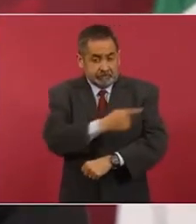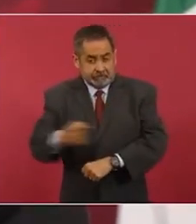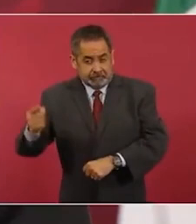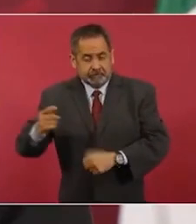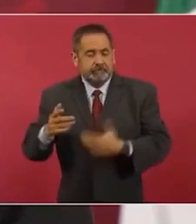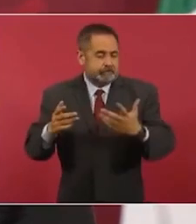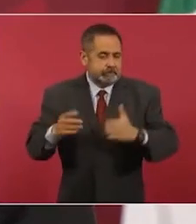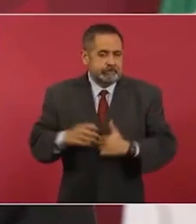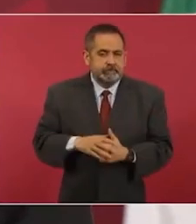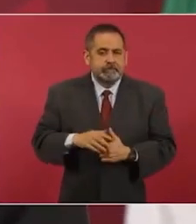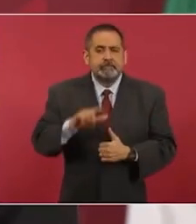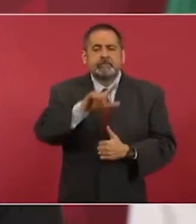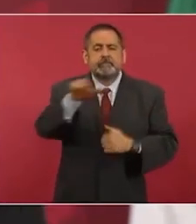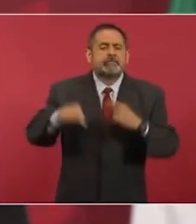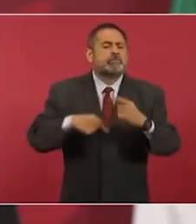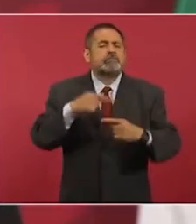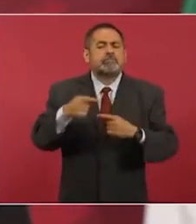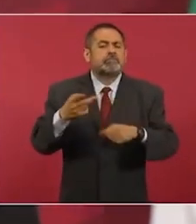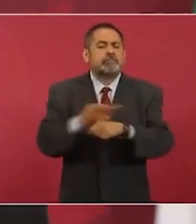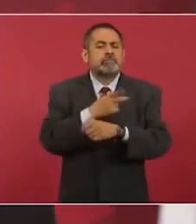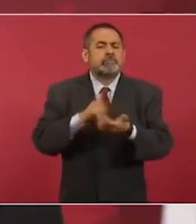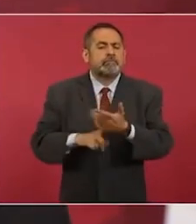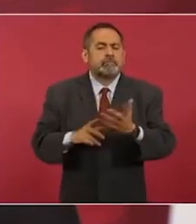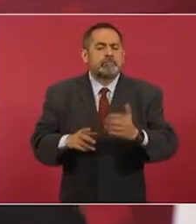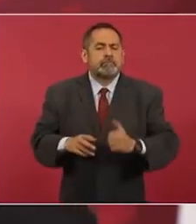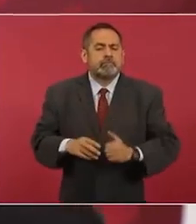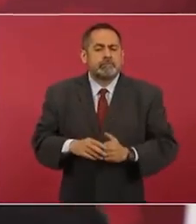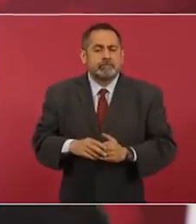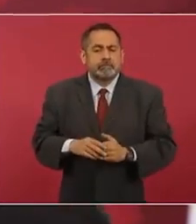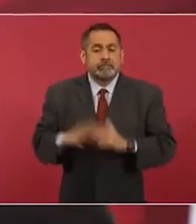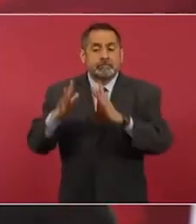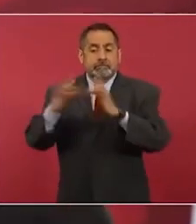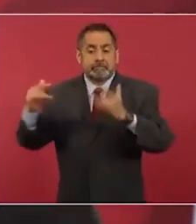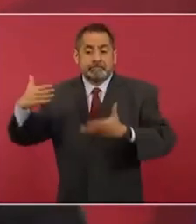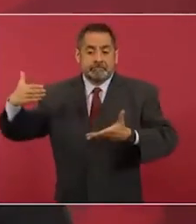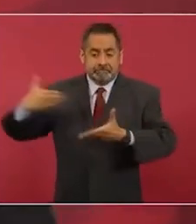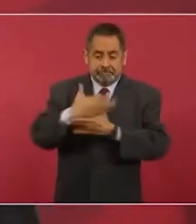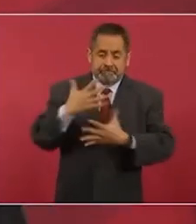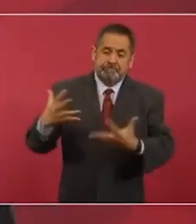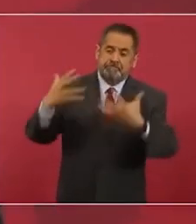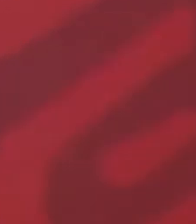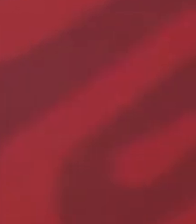Luego nos invadió Francia